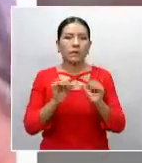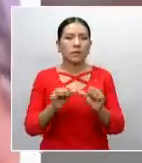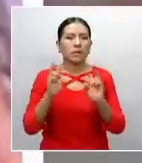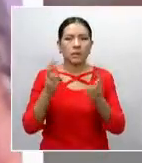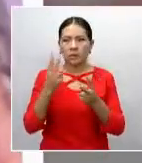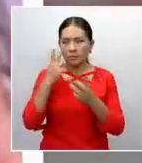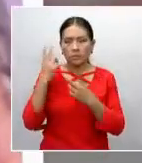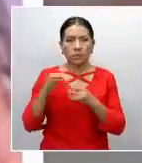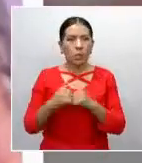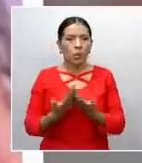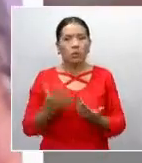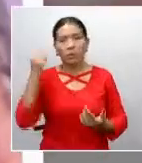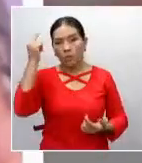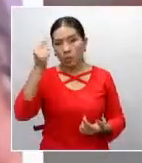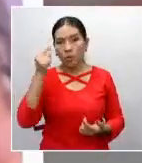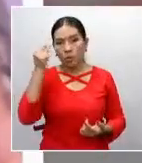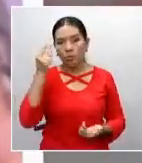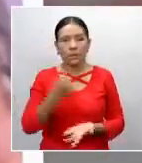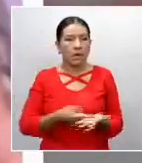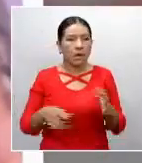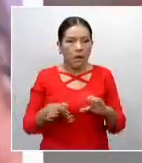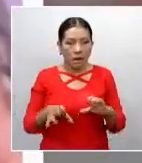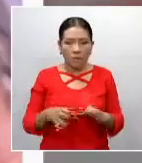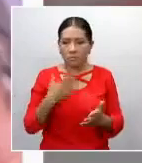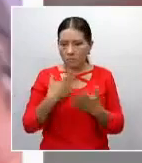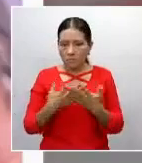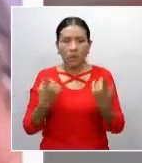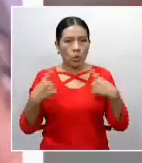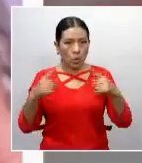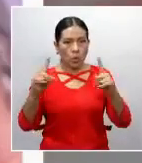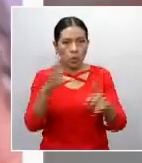acerca de lo que el gobierno central está haciendo y está logrando gracias a los distintos...